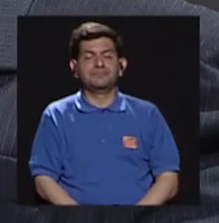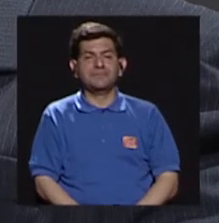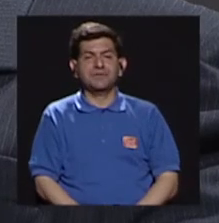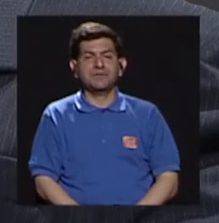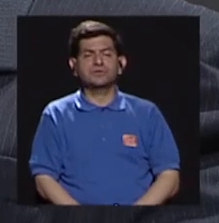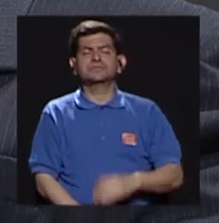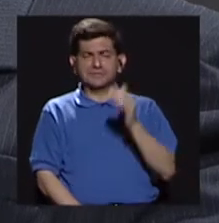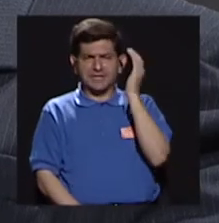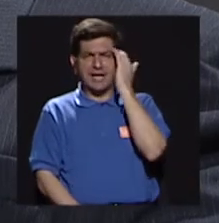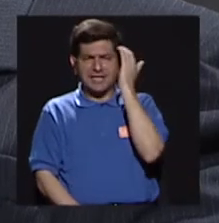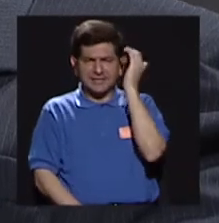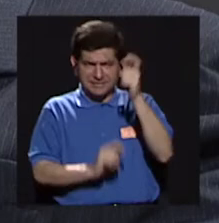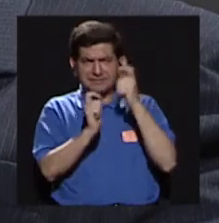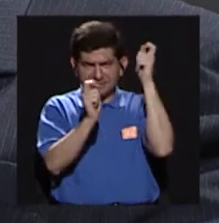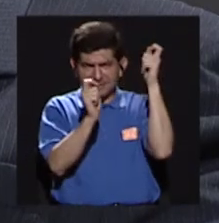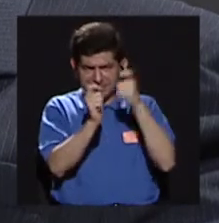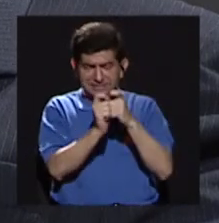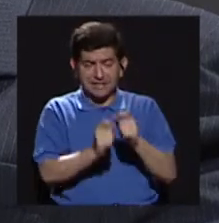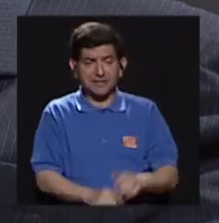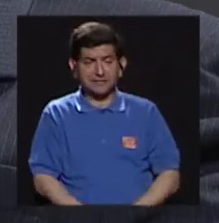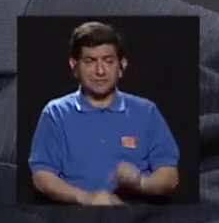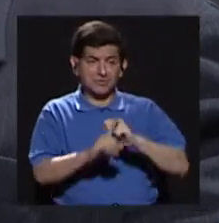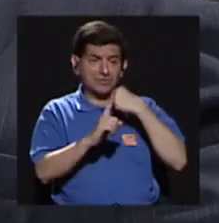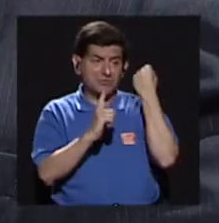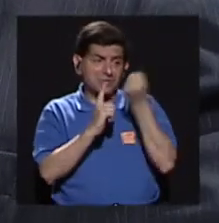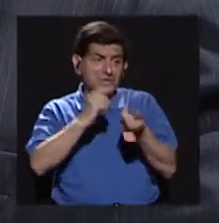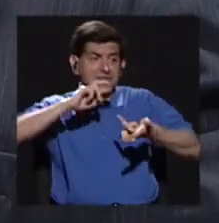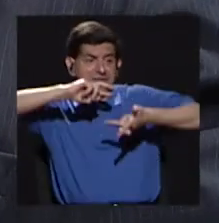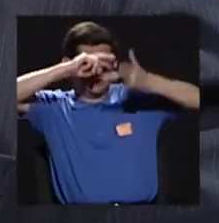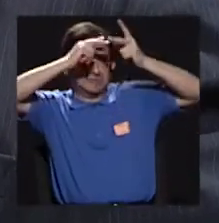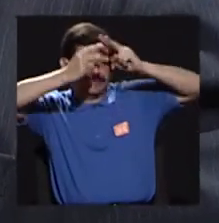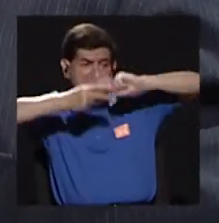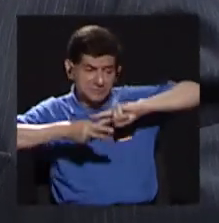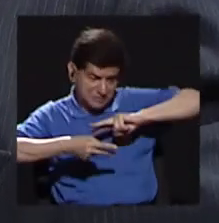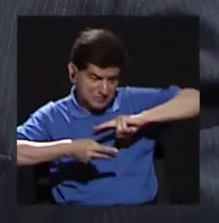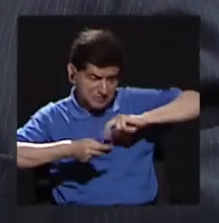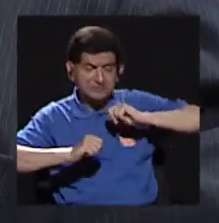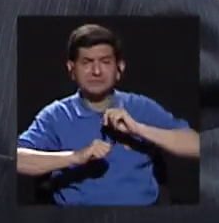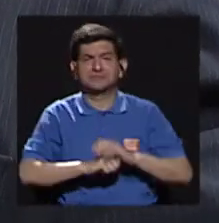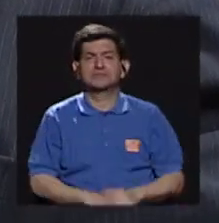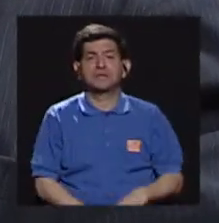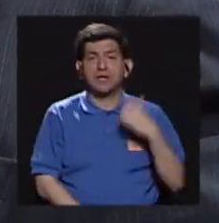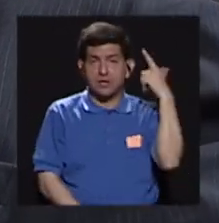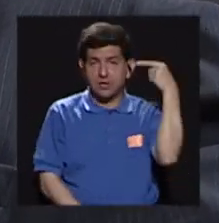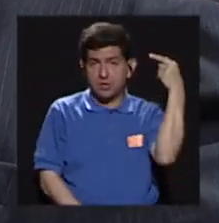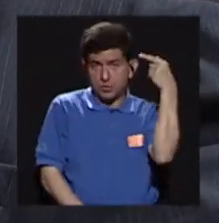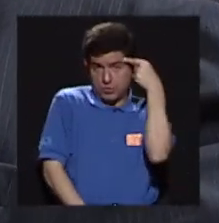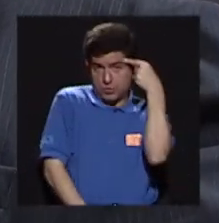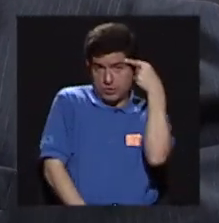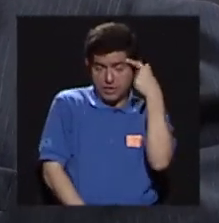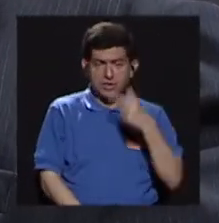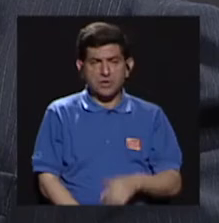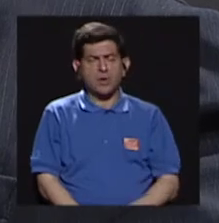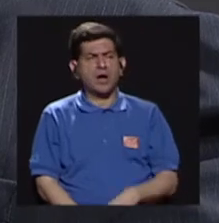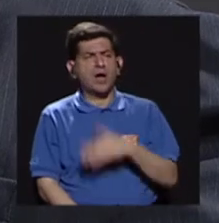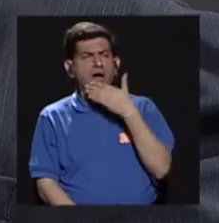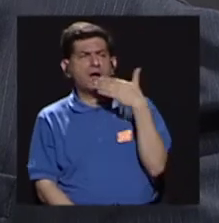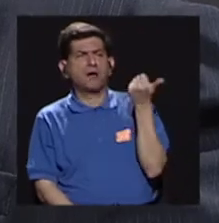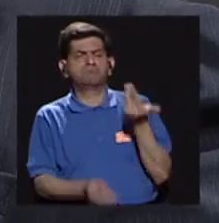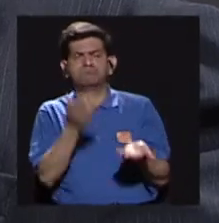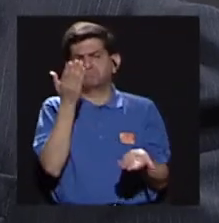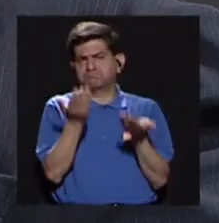duda paradójicamente de que para el gobierno sería mucho mejor